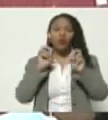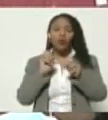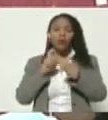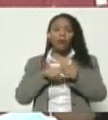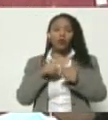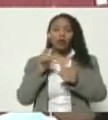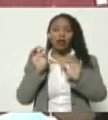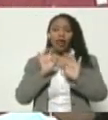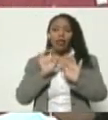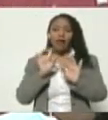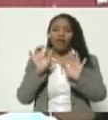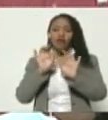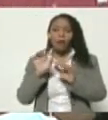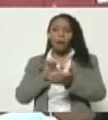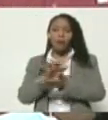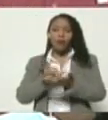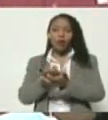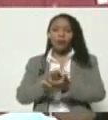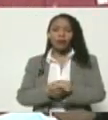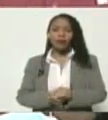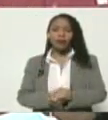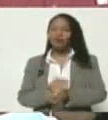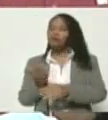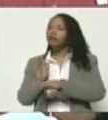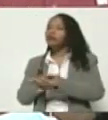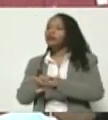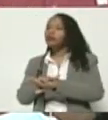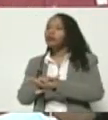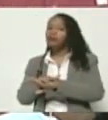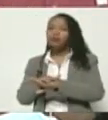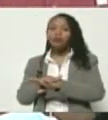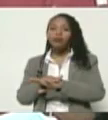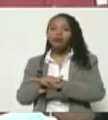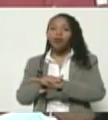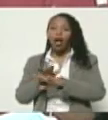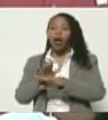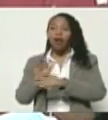ningún tipo de problema. ¿Qué pasó? ¿Aló?